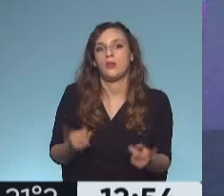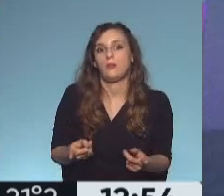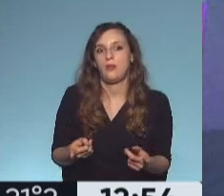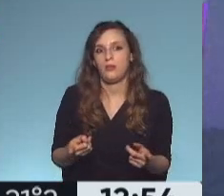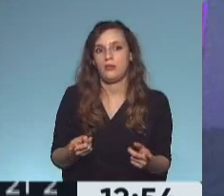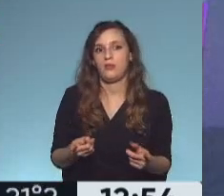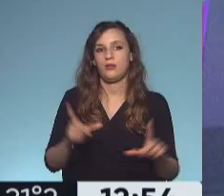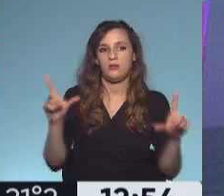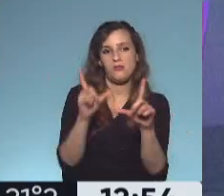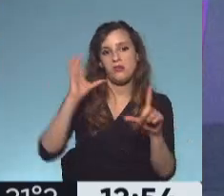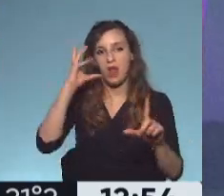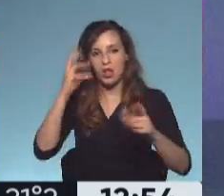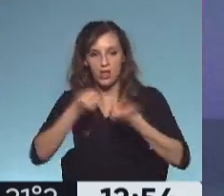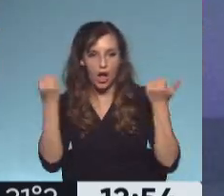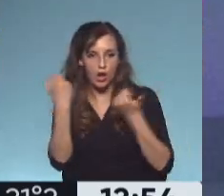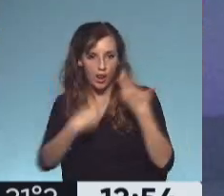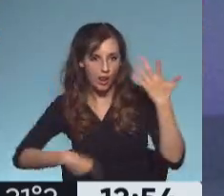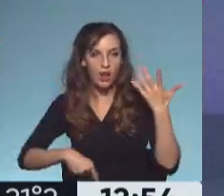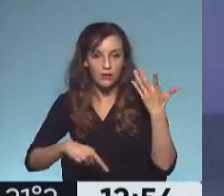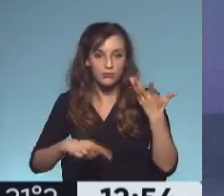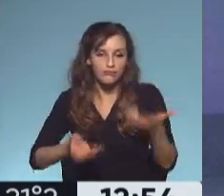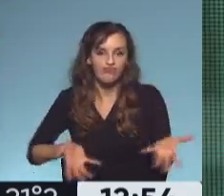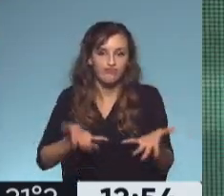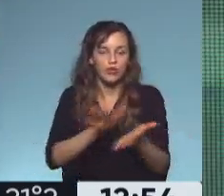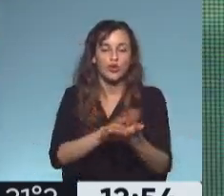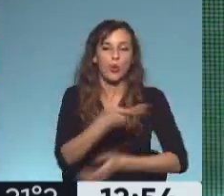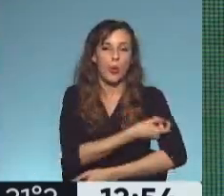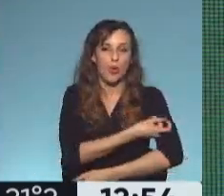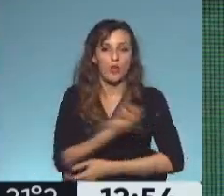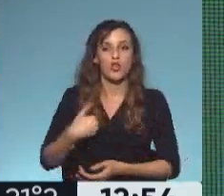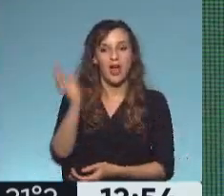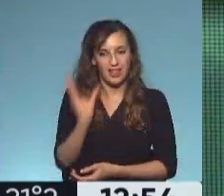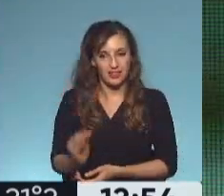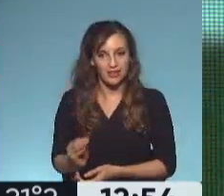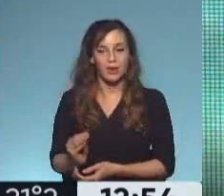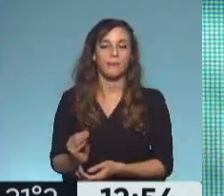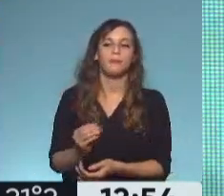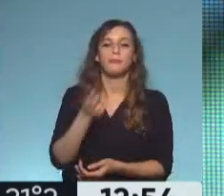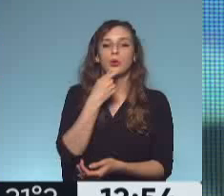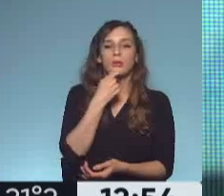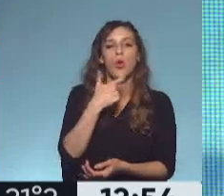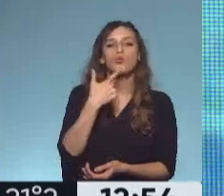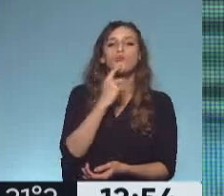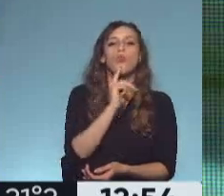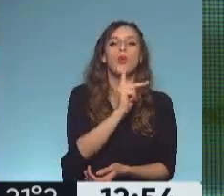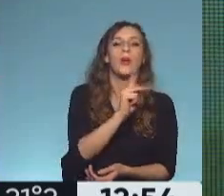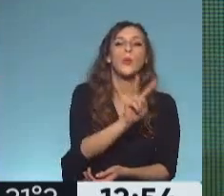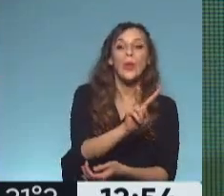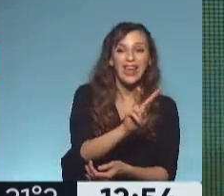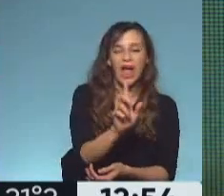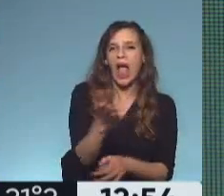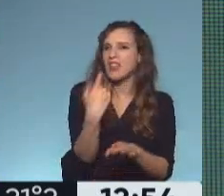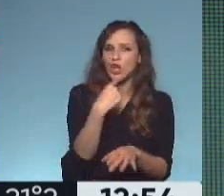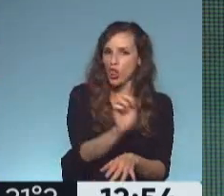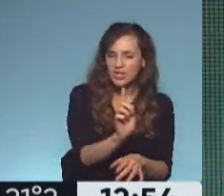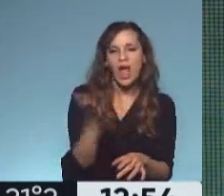incidencia importante en lo que tenía que ver con la vacunación en la República Argentina? Por ejemplo, no se la llamaba Sputnik V, se la llamaba vacuna rusa, y a